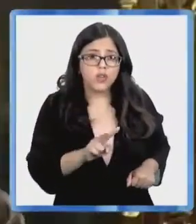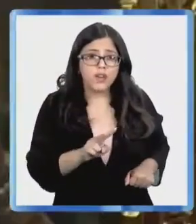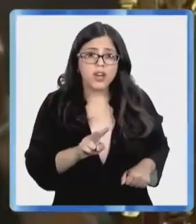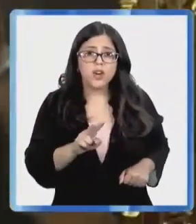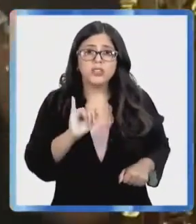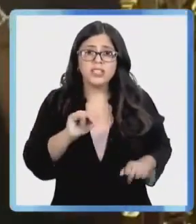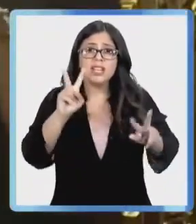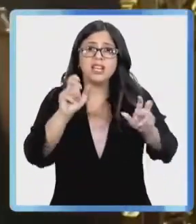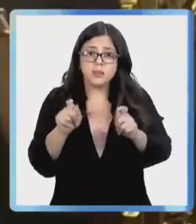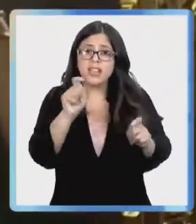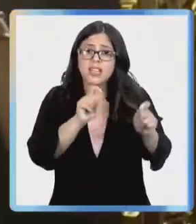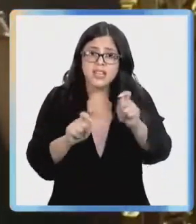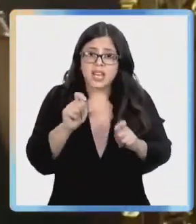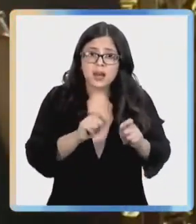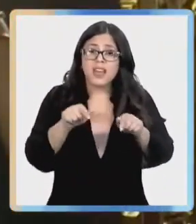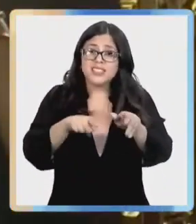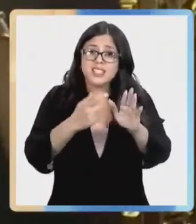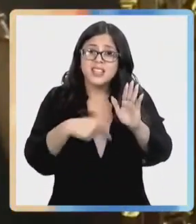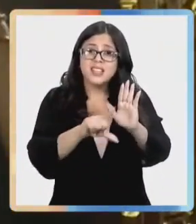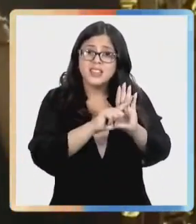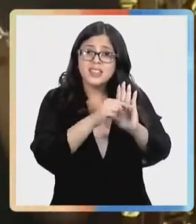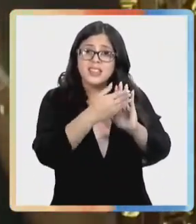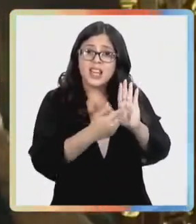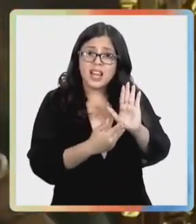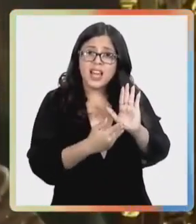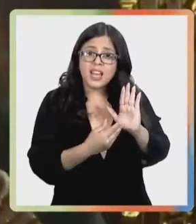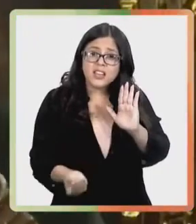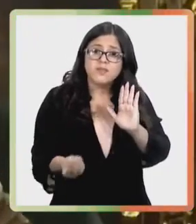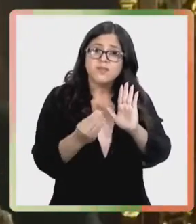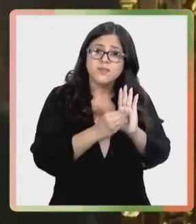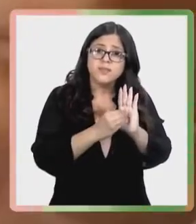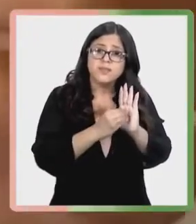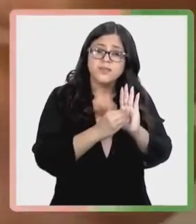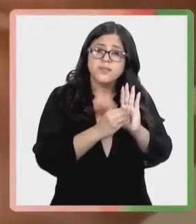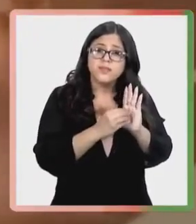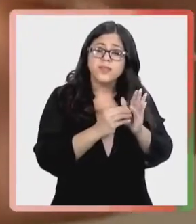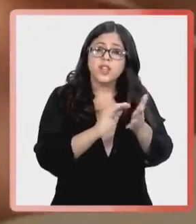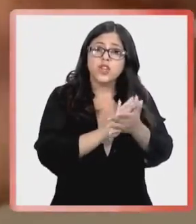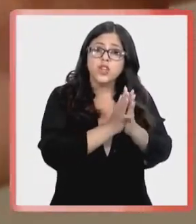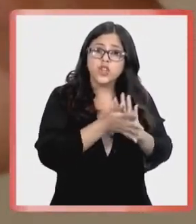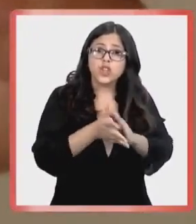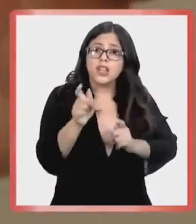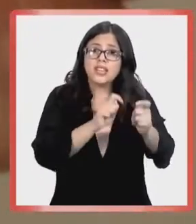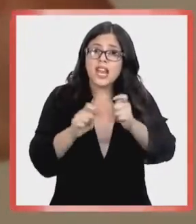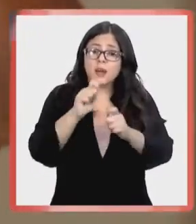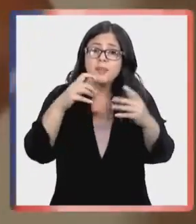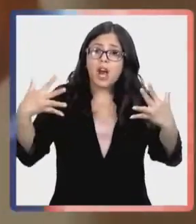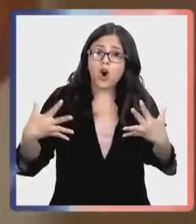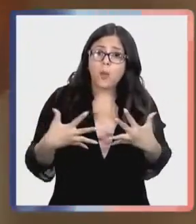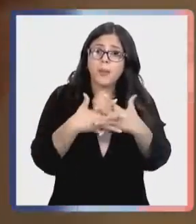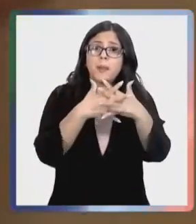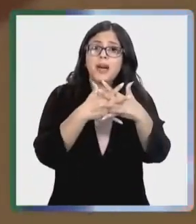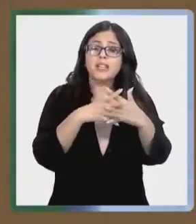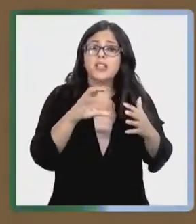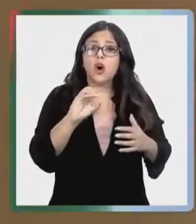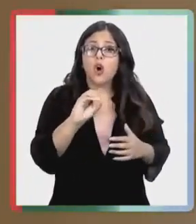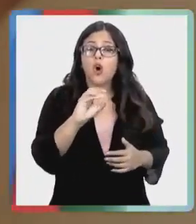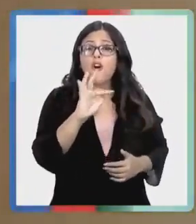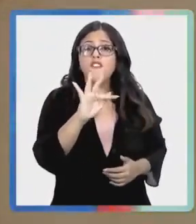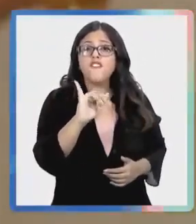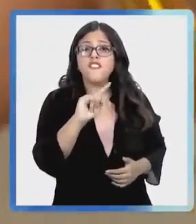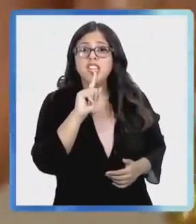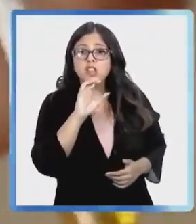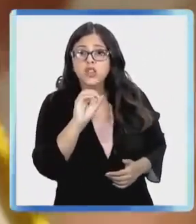de vista terapéutico. Y en esta ley quedó consignado que todas las terapias complementarias o